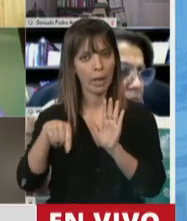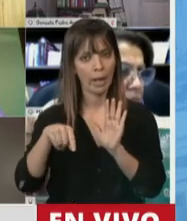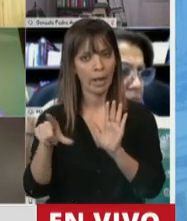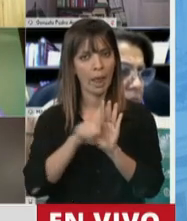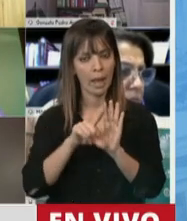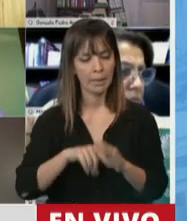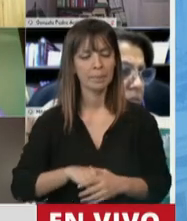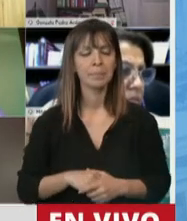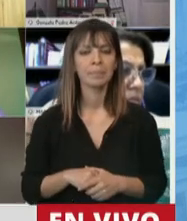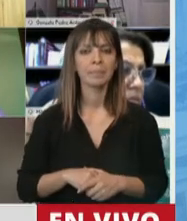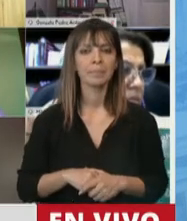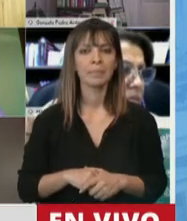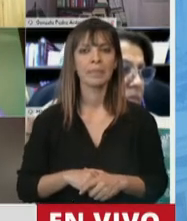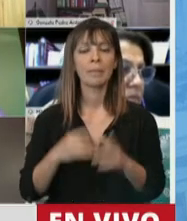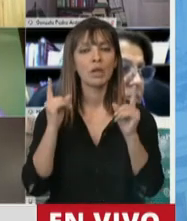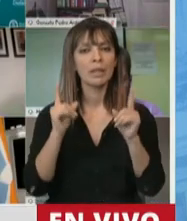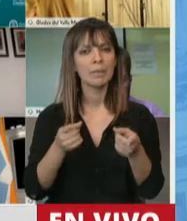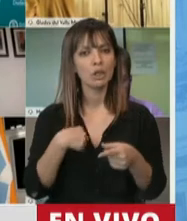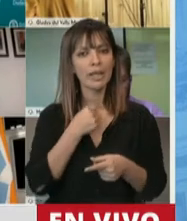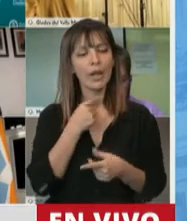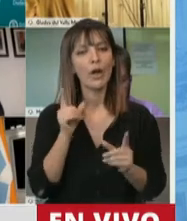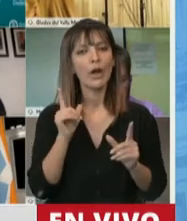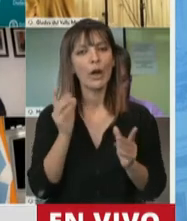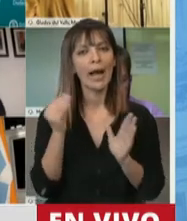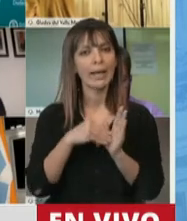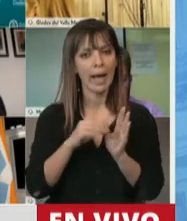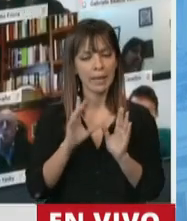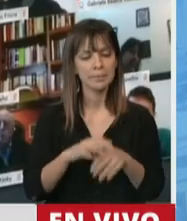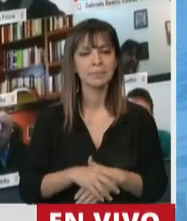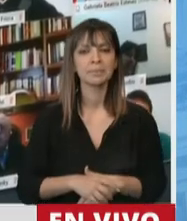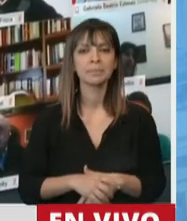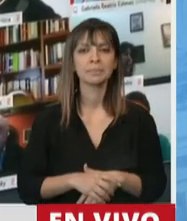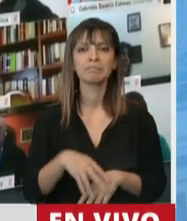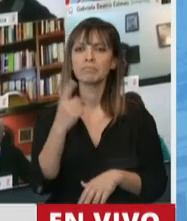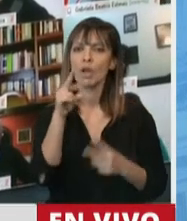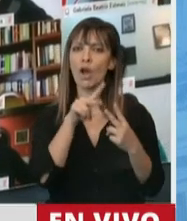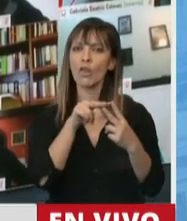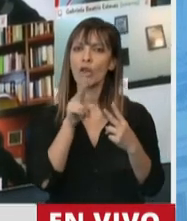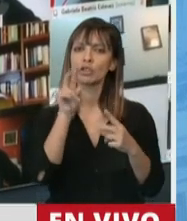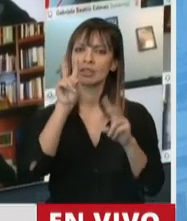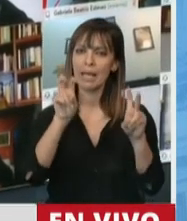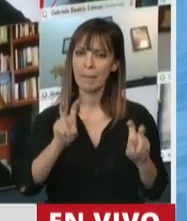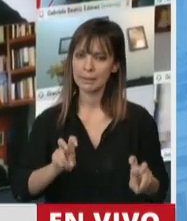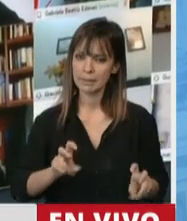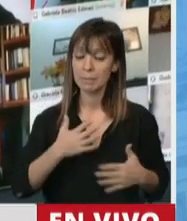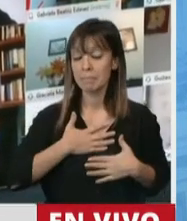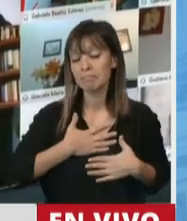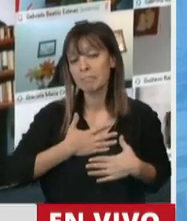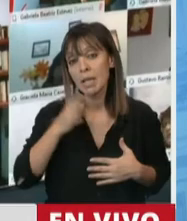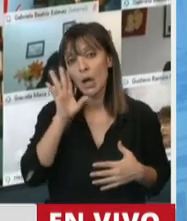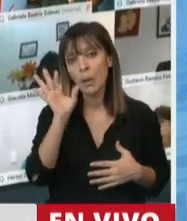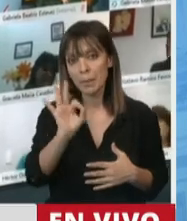dictamen. Pero quiero agregar dos cuestiones que a mi modo